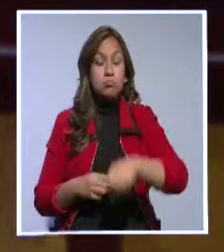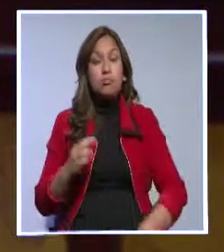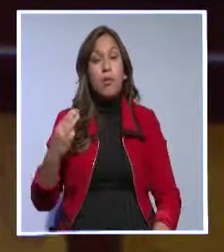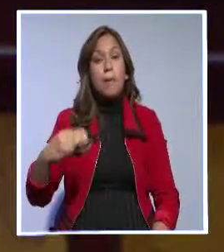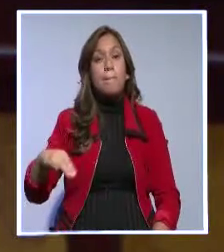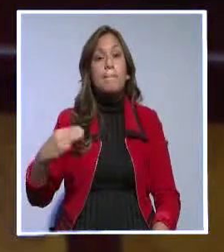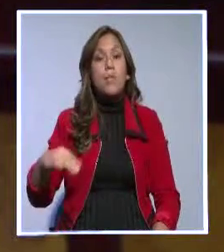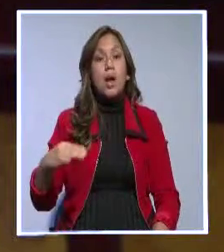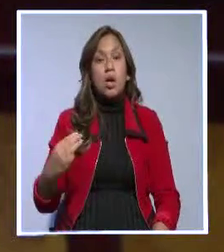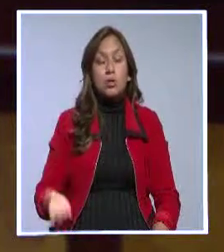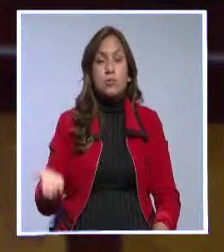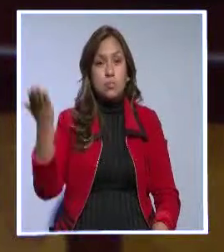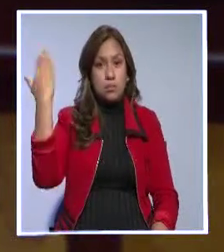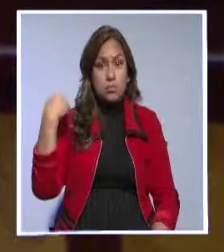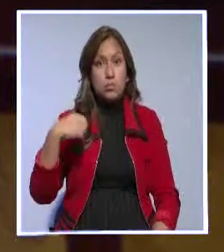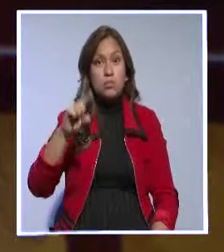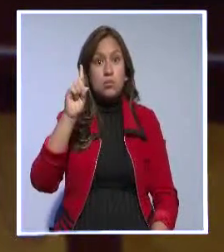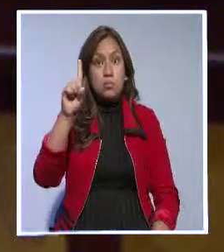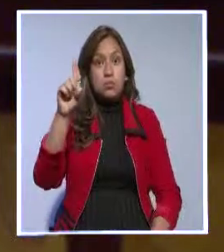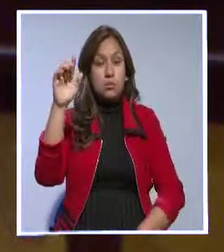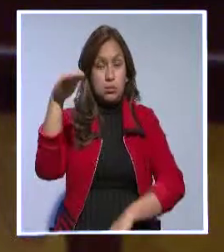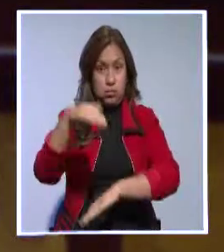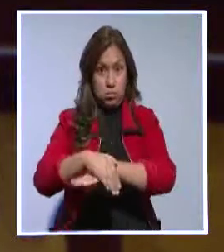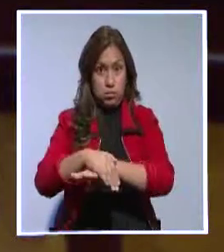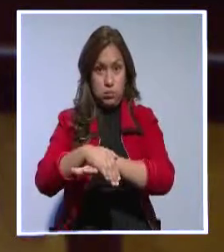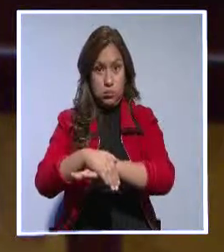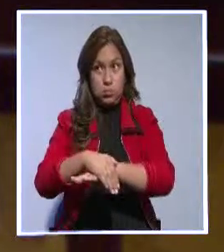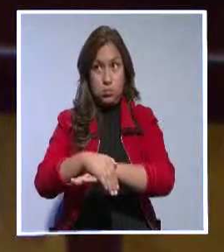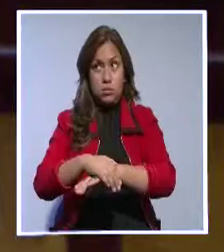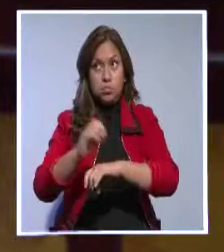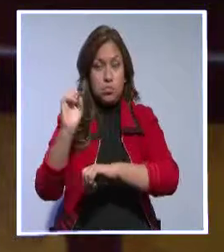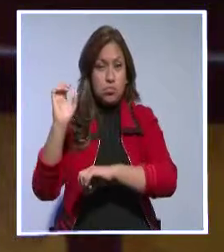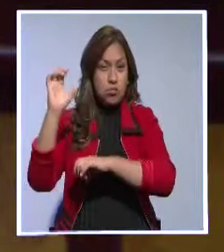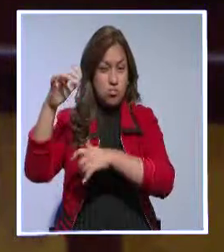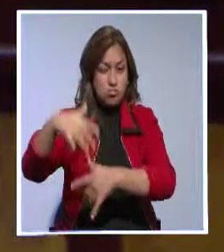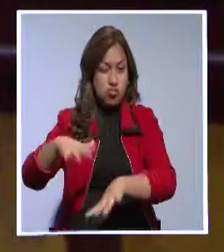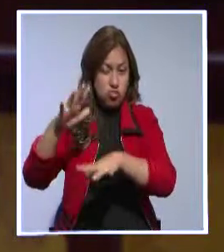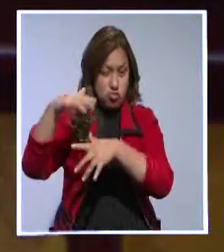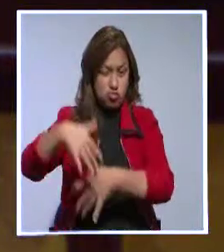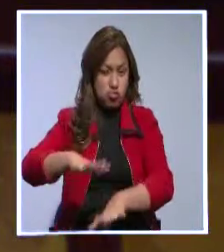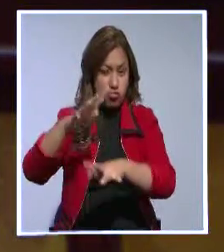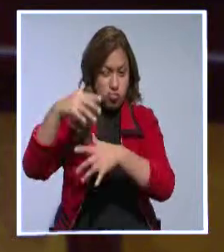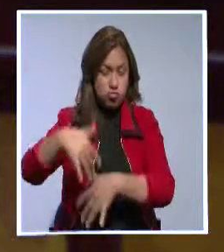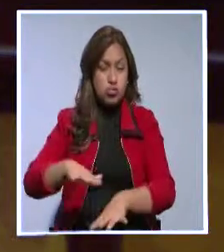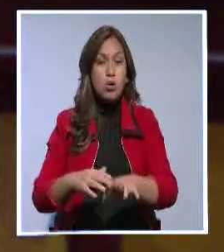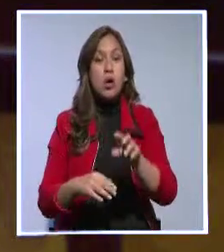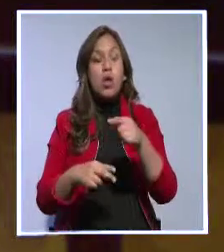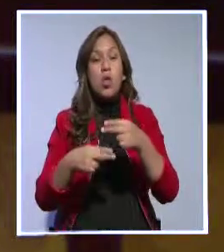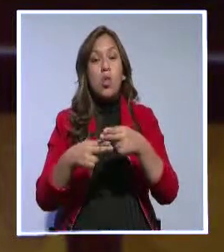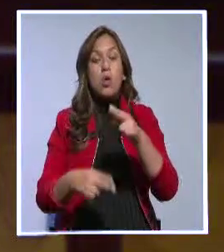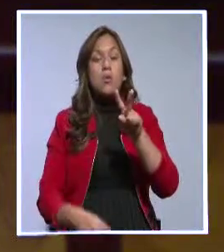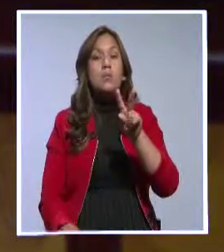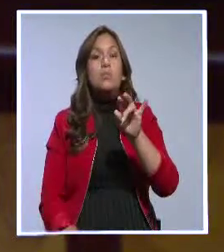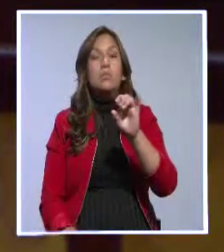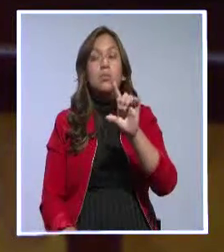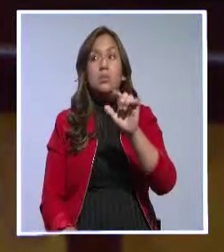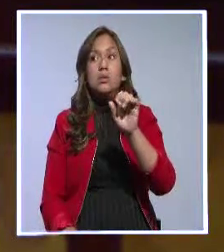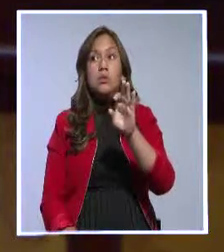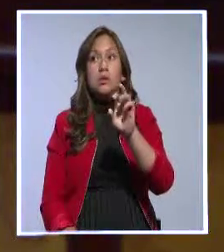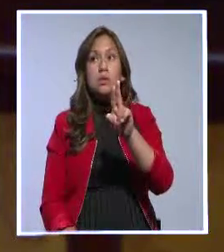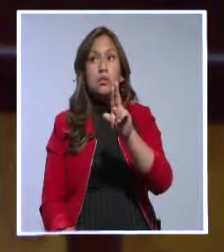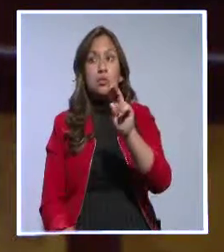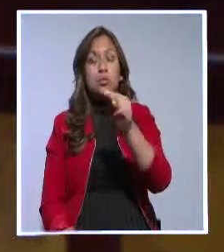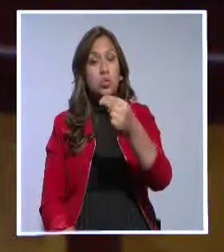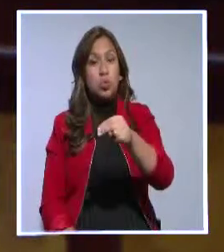aproximadamente a la una de la tarde cascada en la cascada vi la tuya y el sector de cóndor machay